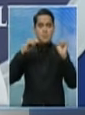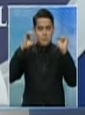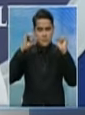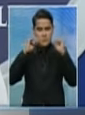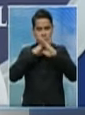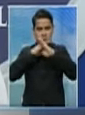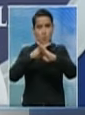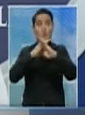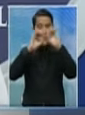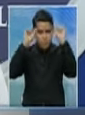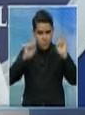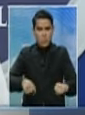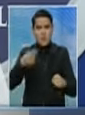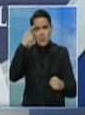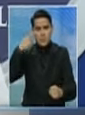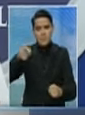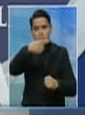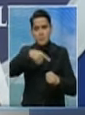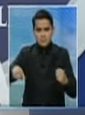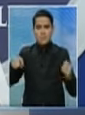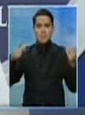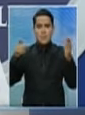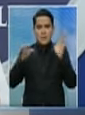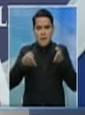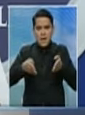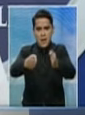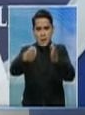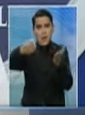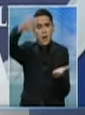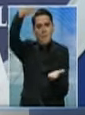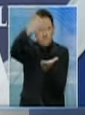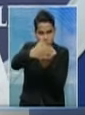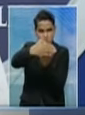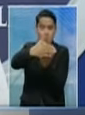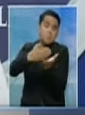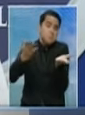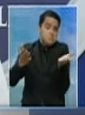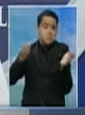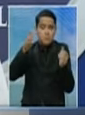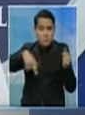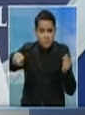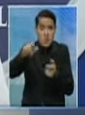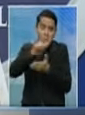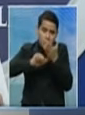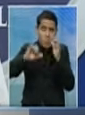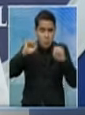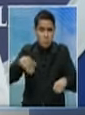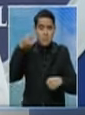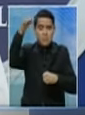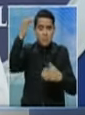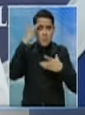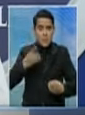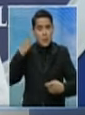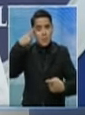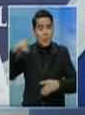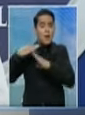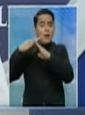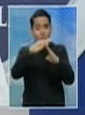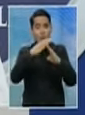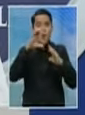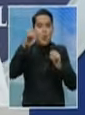acordar el cierre a la circulación de carreteras o tramos de ellas por razones de salud pública, seguridad o fluidez